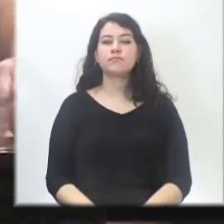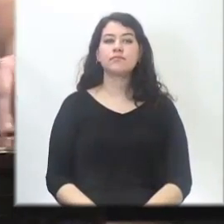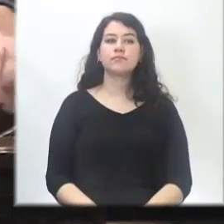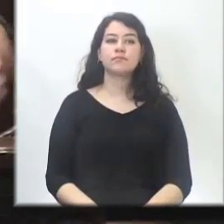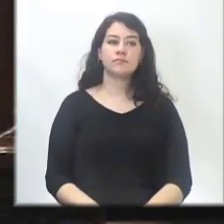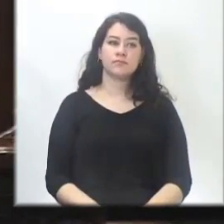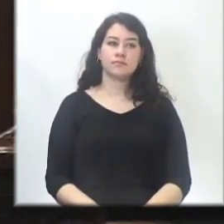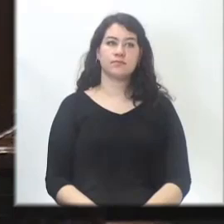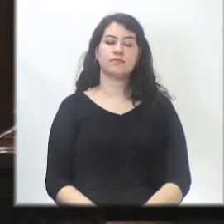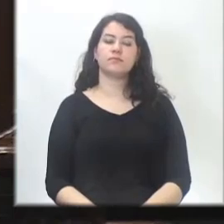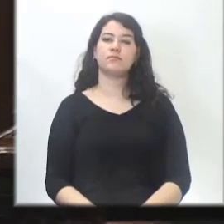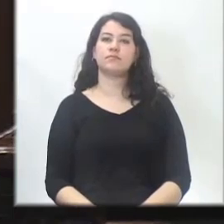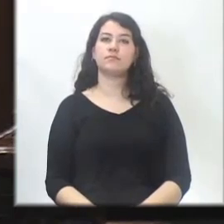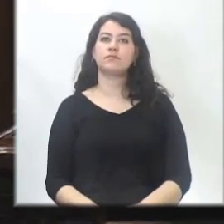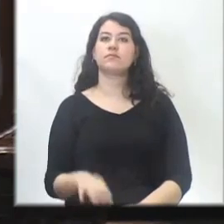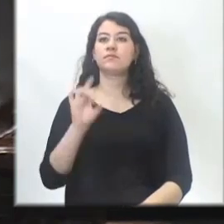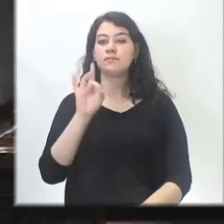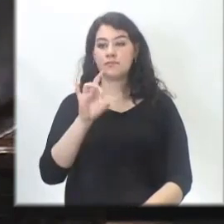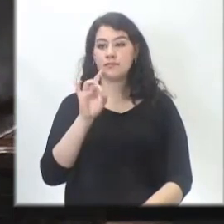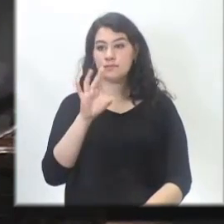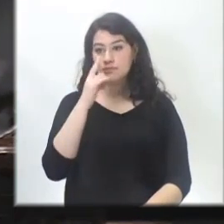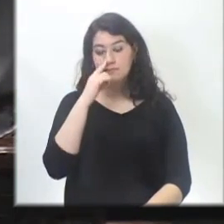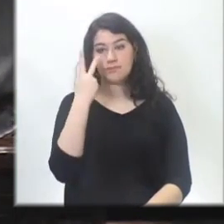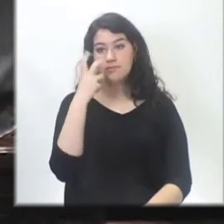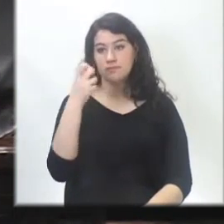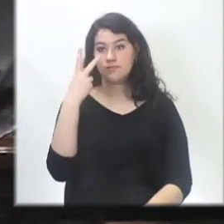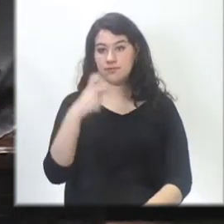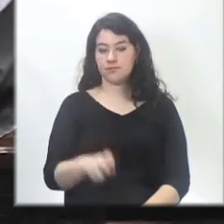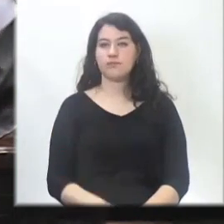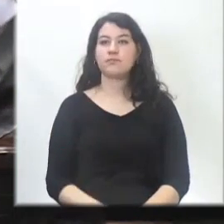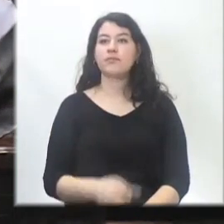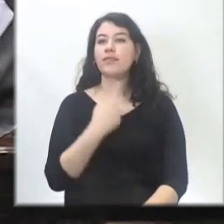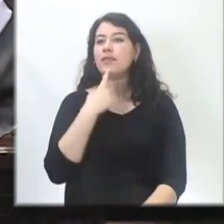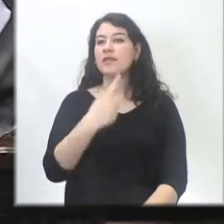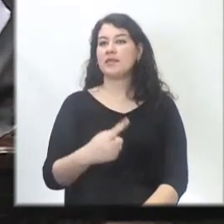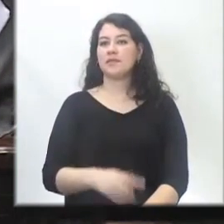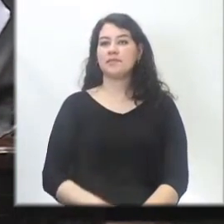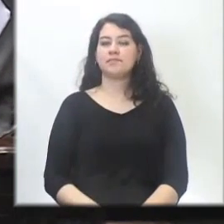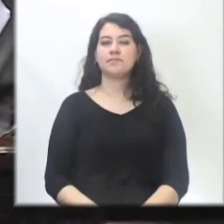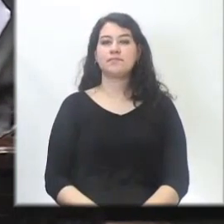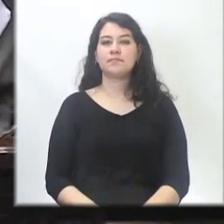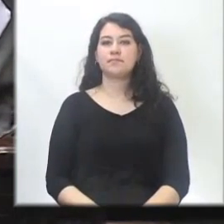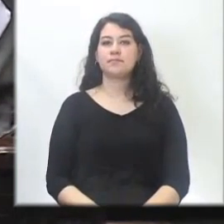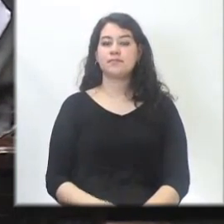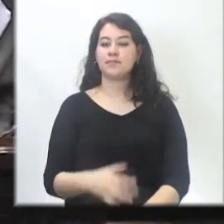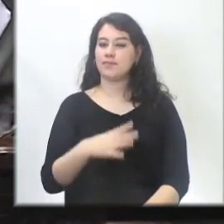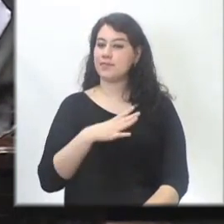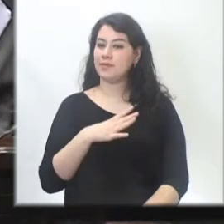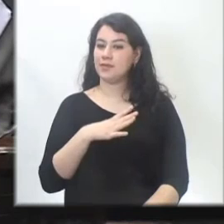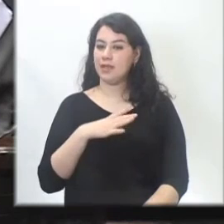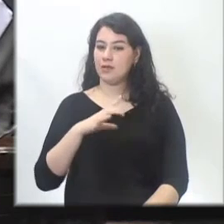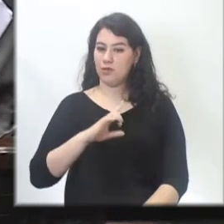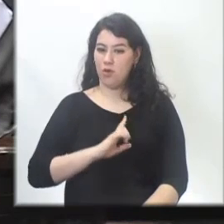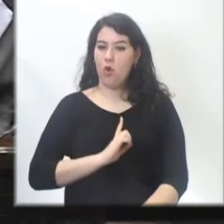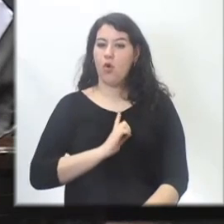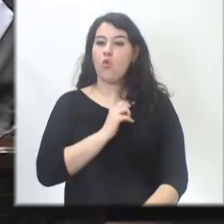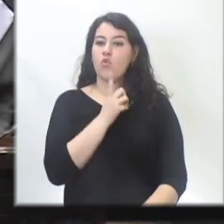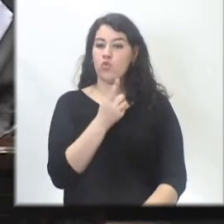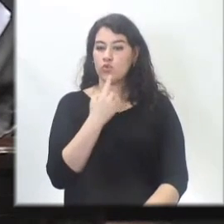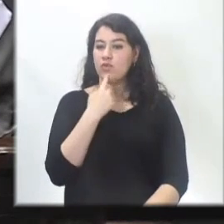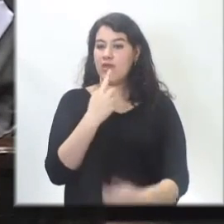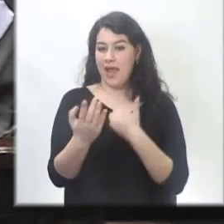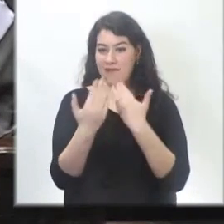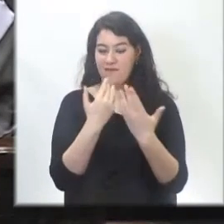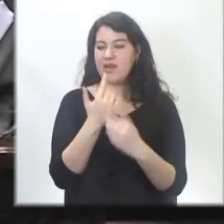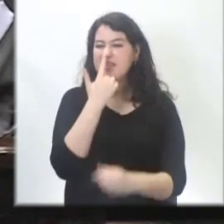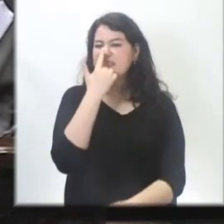que es del 15 de junio del 2020. Y dice: tengo el honor de dirigirme al secretario de Estado en relación al